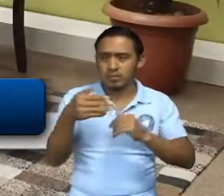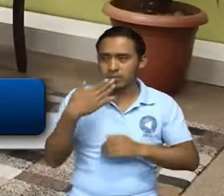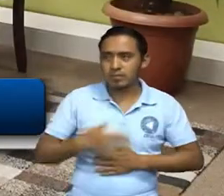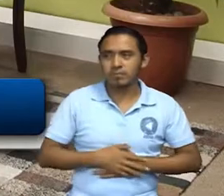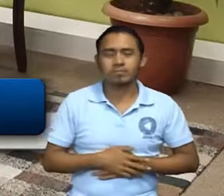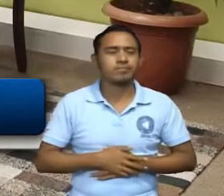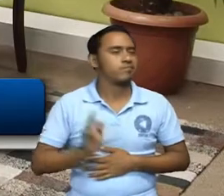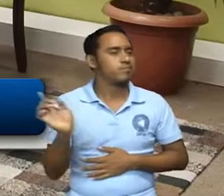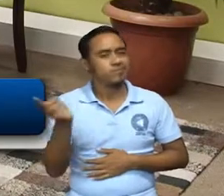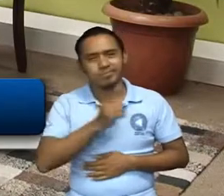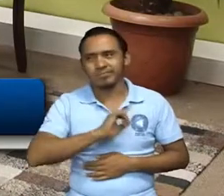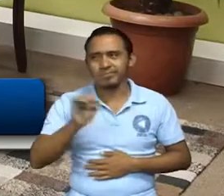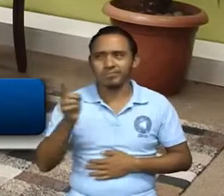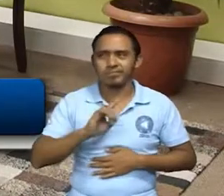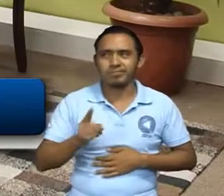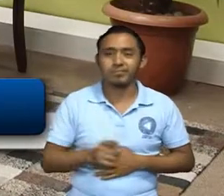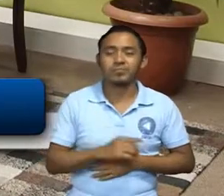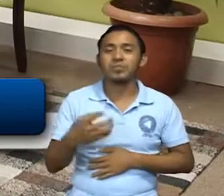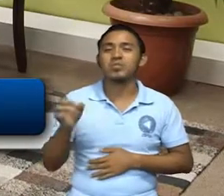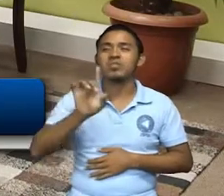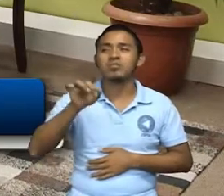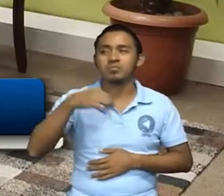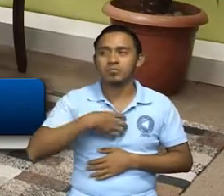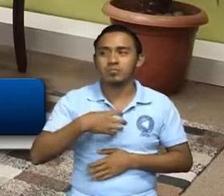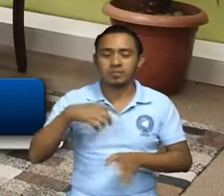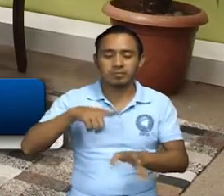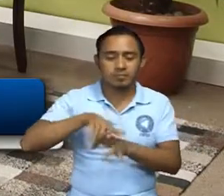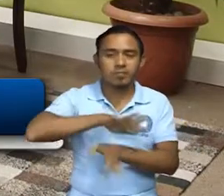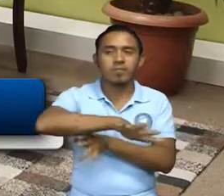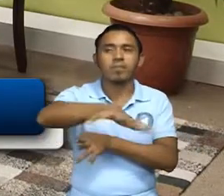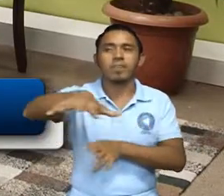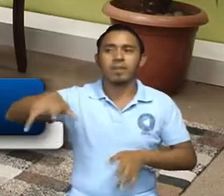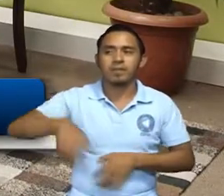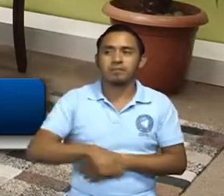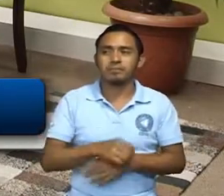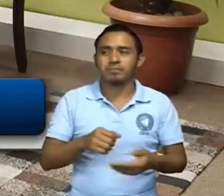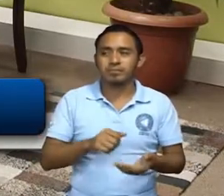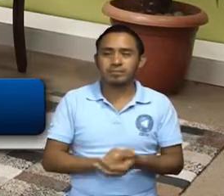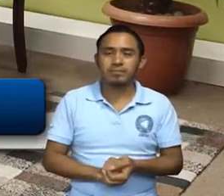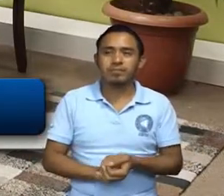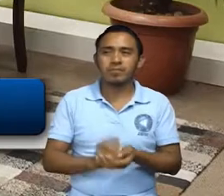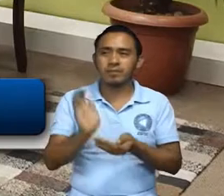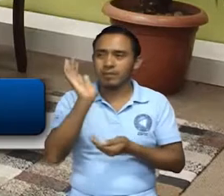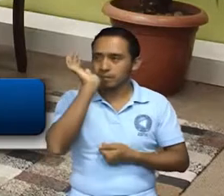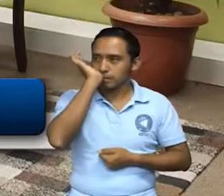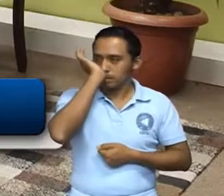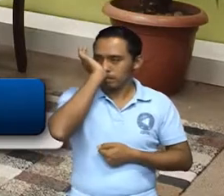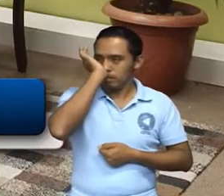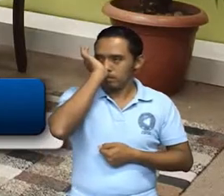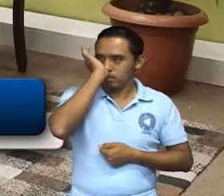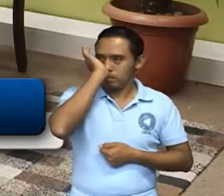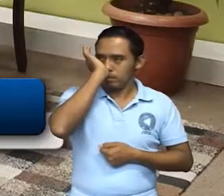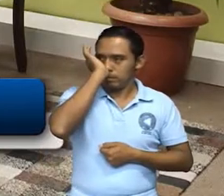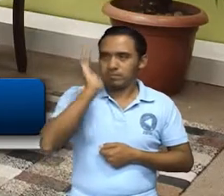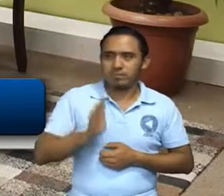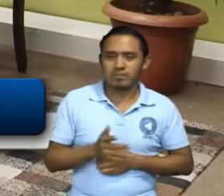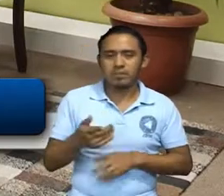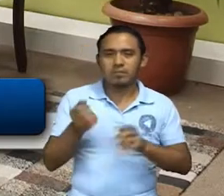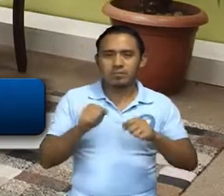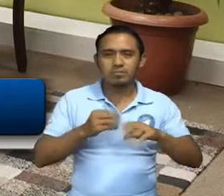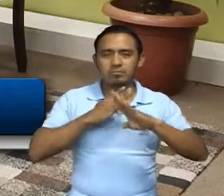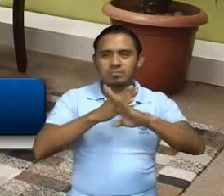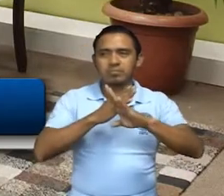hacen en más que todo en el campo. ¿Verdad? En el campo. Exactamente. Que lo moja y lo absorbe. Lo leen para supuestamente separar